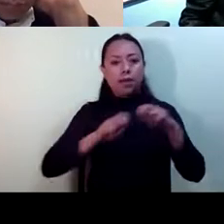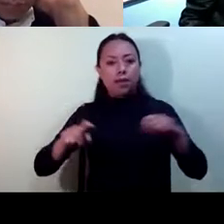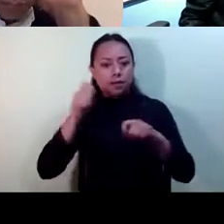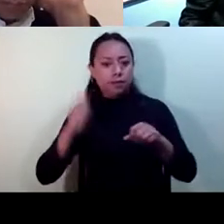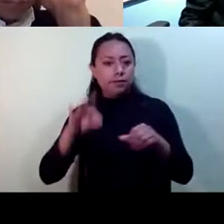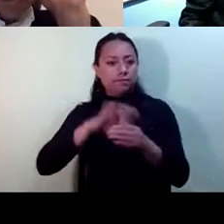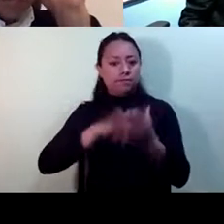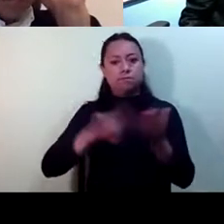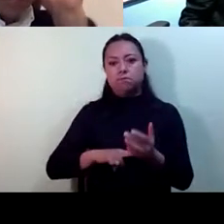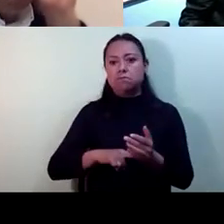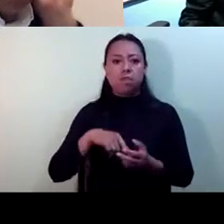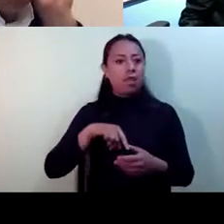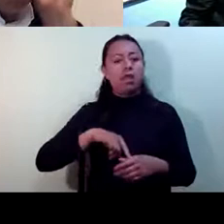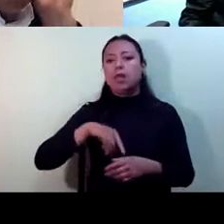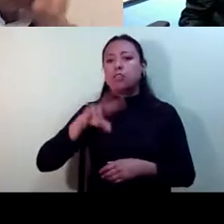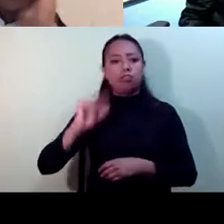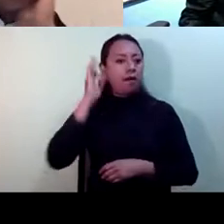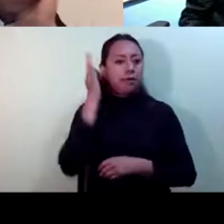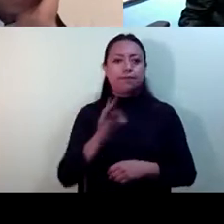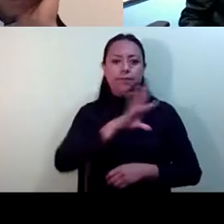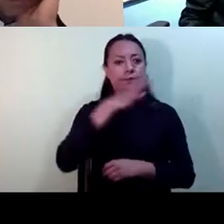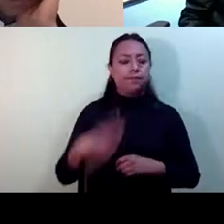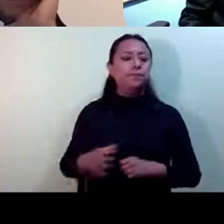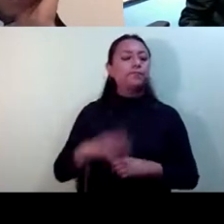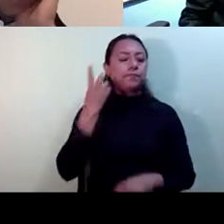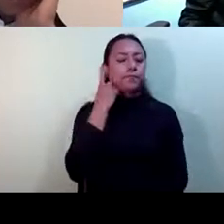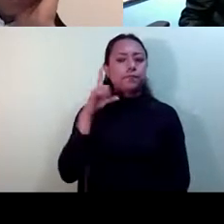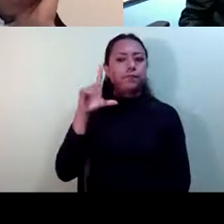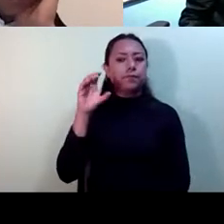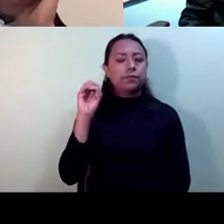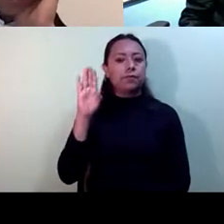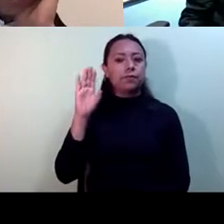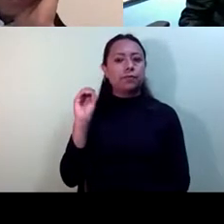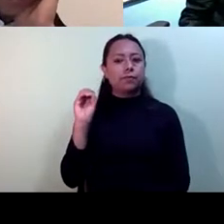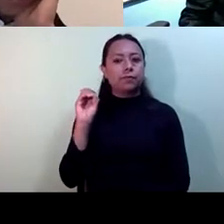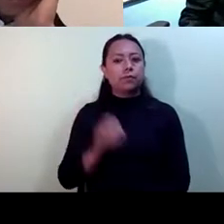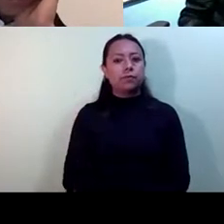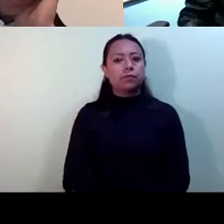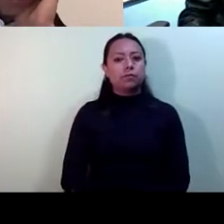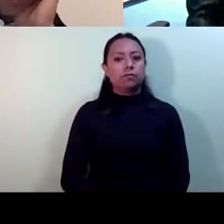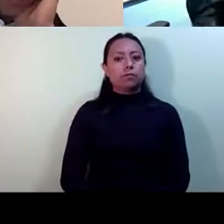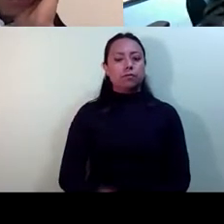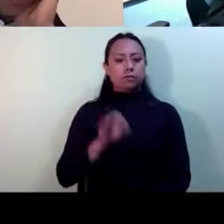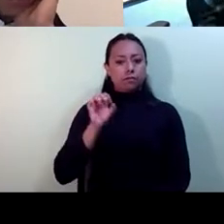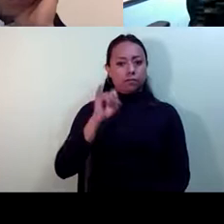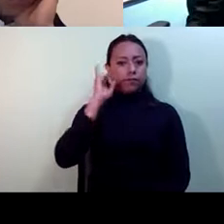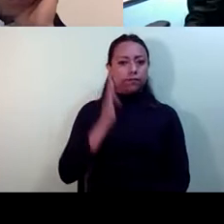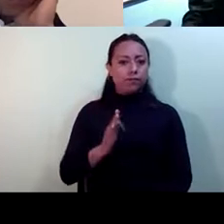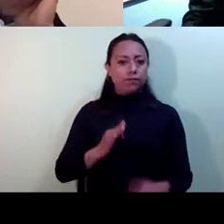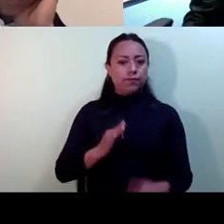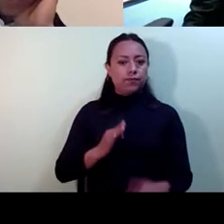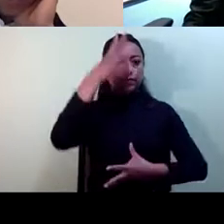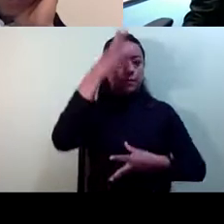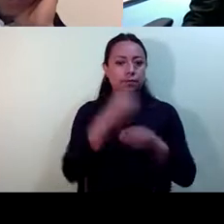contra en lo general. Diputado Víctor Hugo Lobo Román. A favor del contenido del dictamen. Diputado